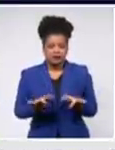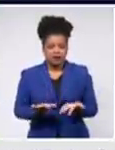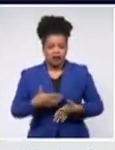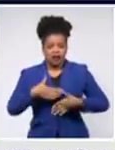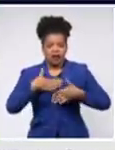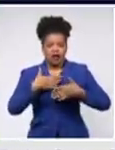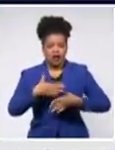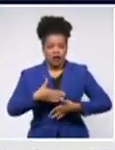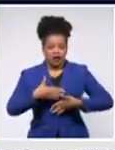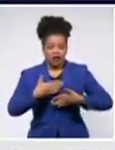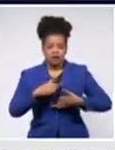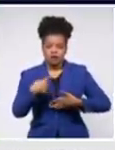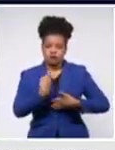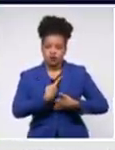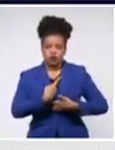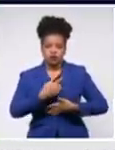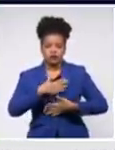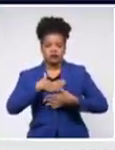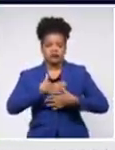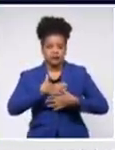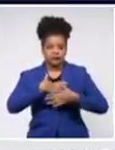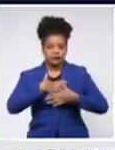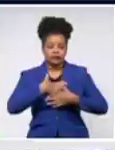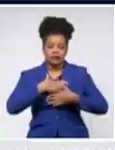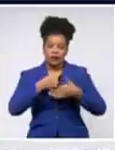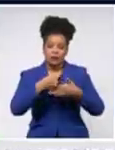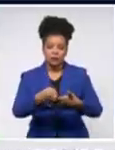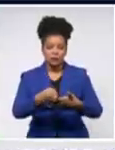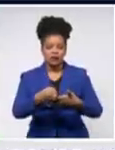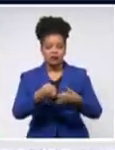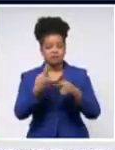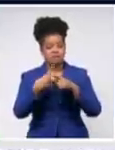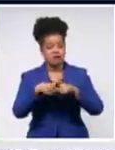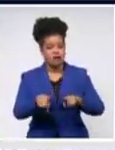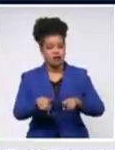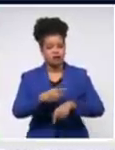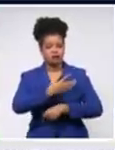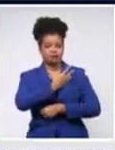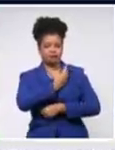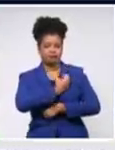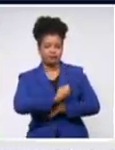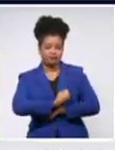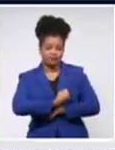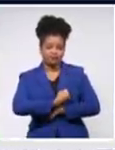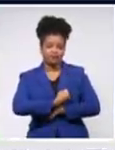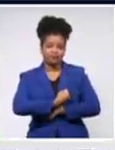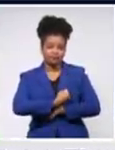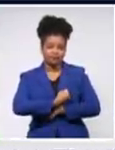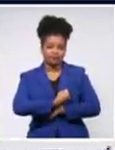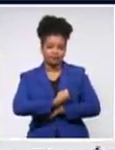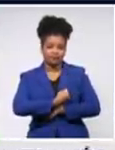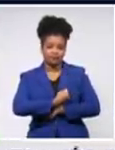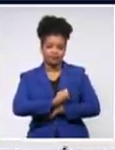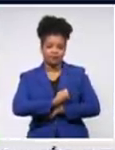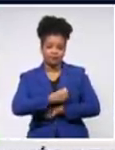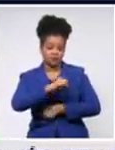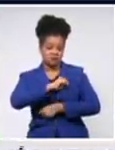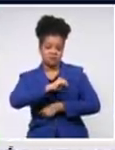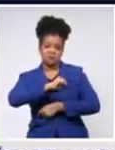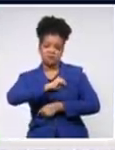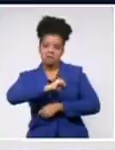Se trató de reanimar, pero lamentablemente presentó una parada cardíaca en